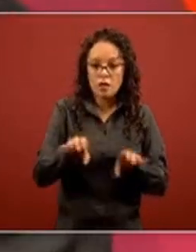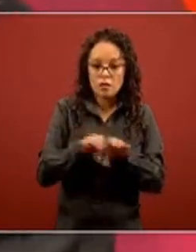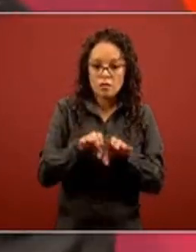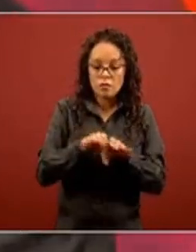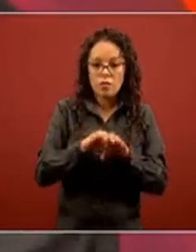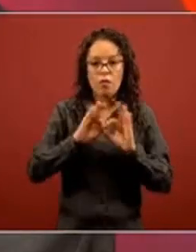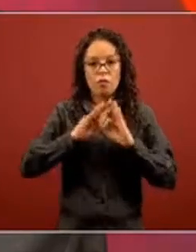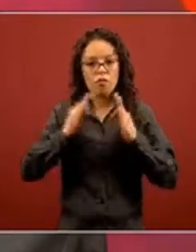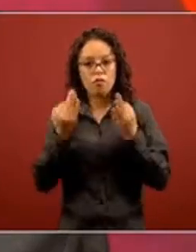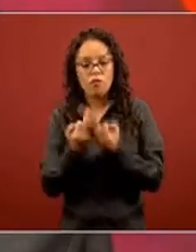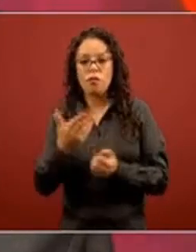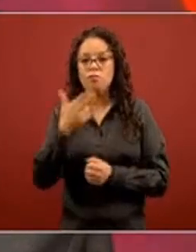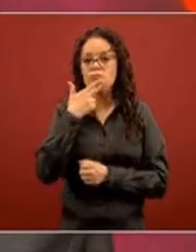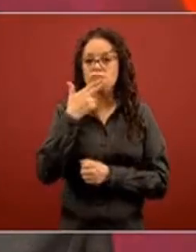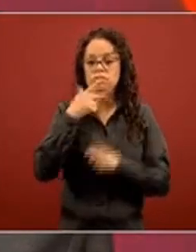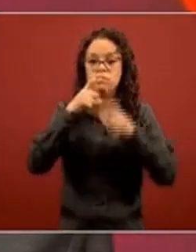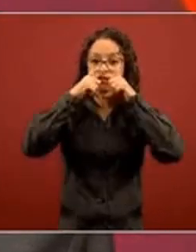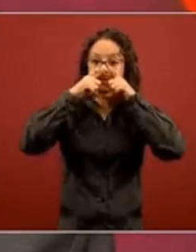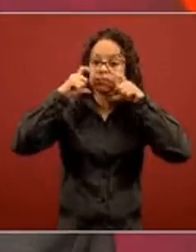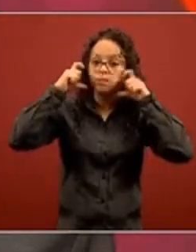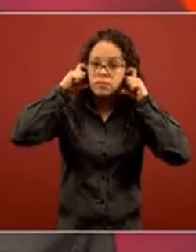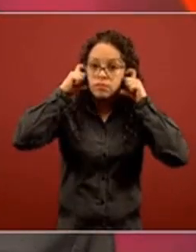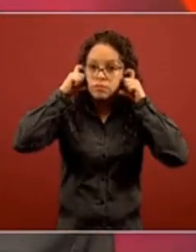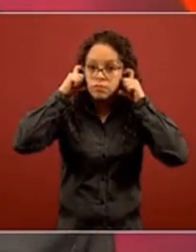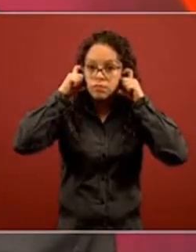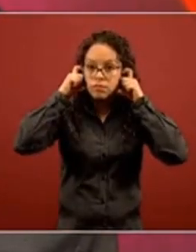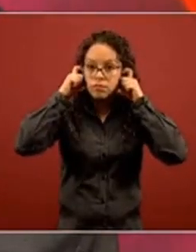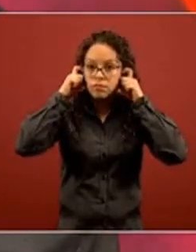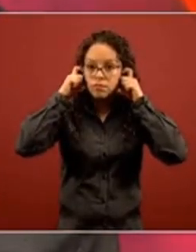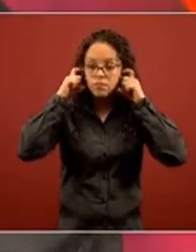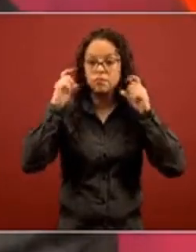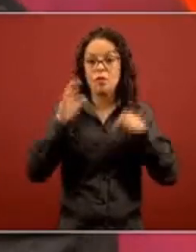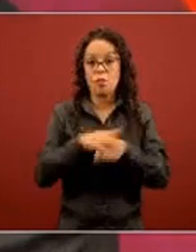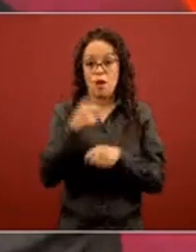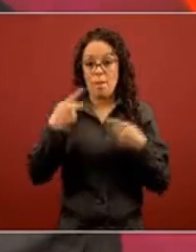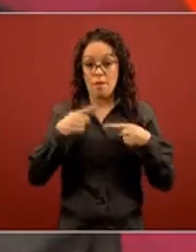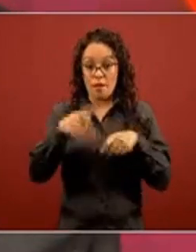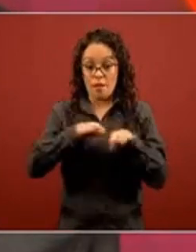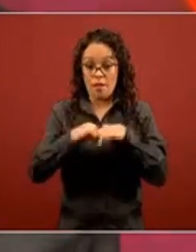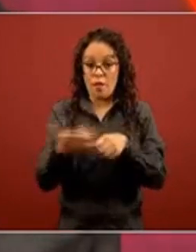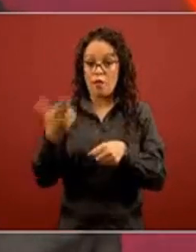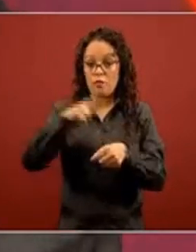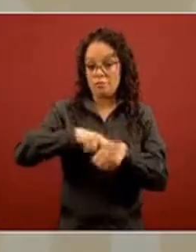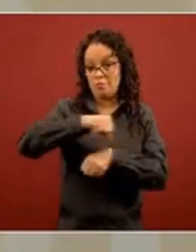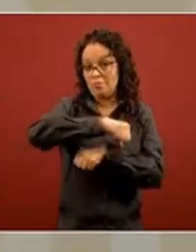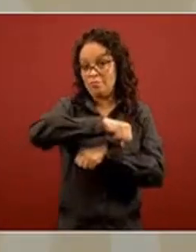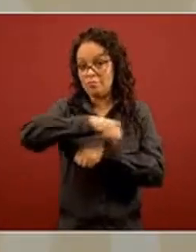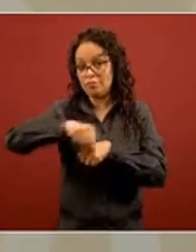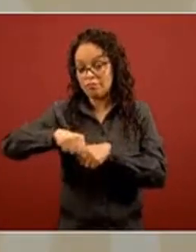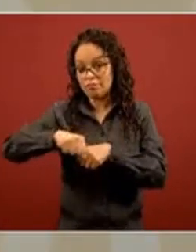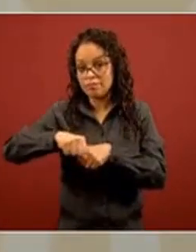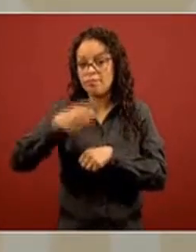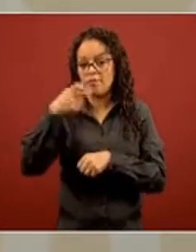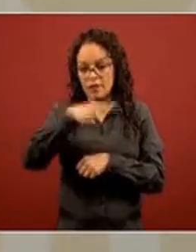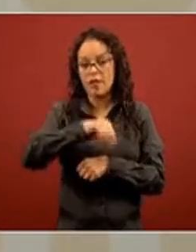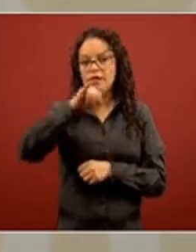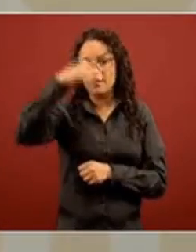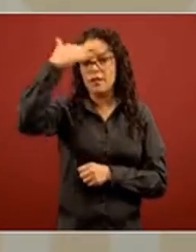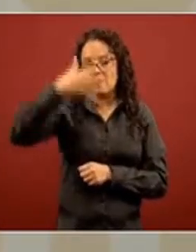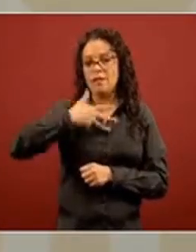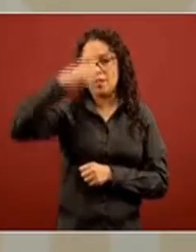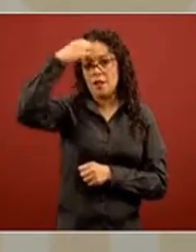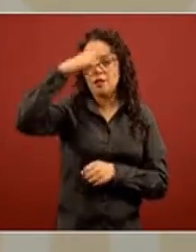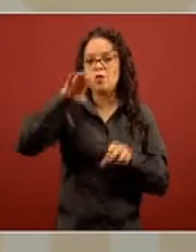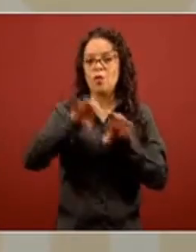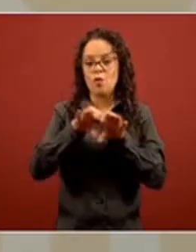cubrebocas, como lo están las personas de los equipos quirúrgicos y otros equipos médicos, llega un momento